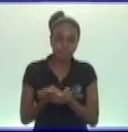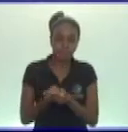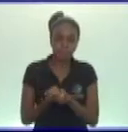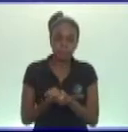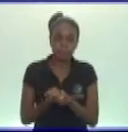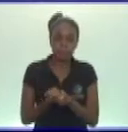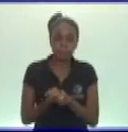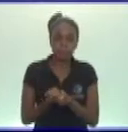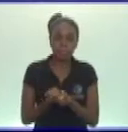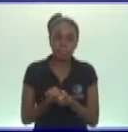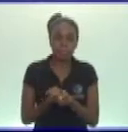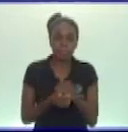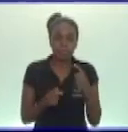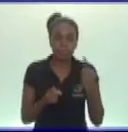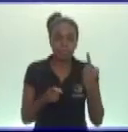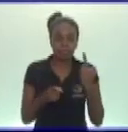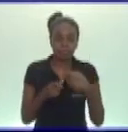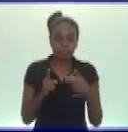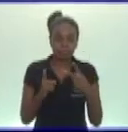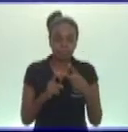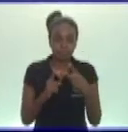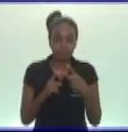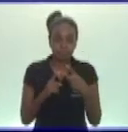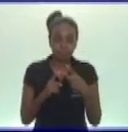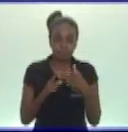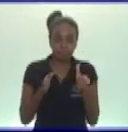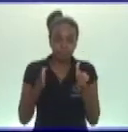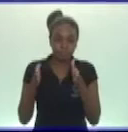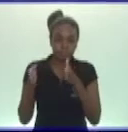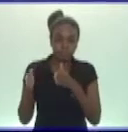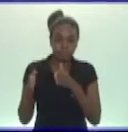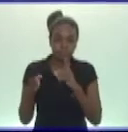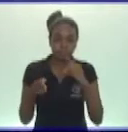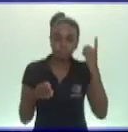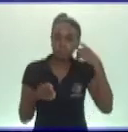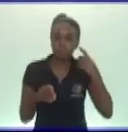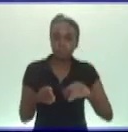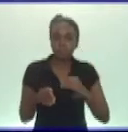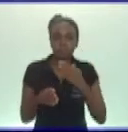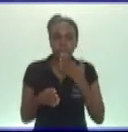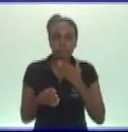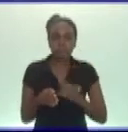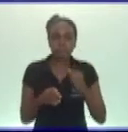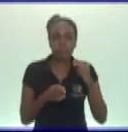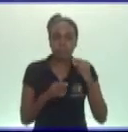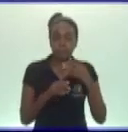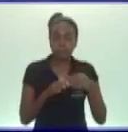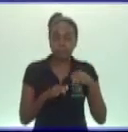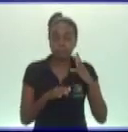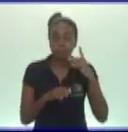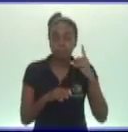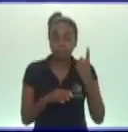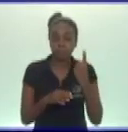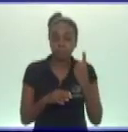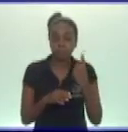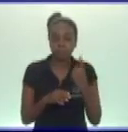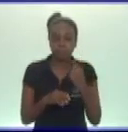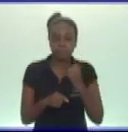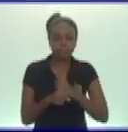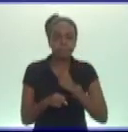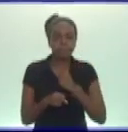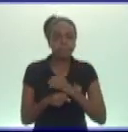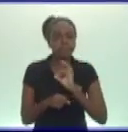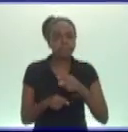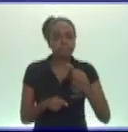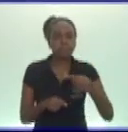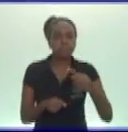saber por qué Gregorio no ha podido sencillamente levantarse y disponerse como siempre lo hacía para el trabajo. Están los huéspedes